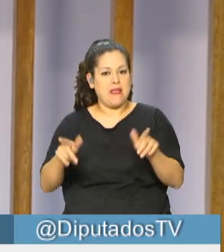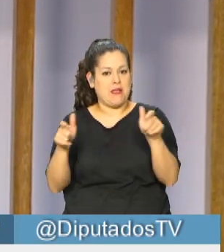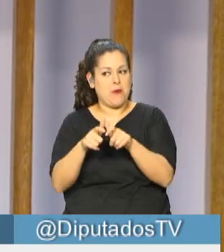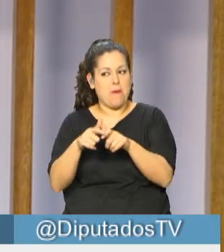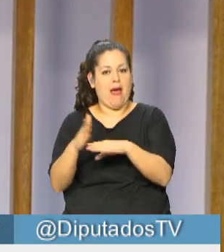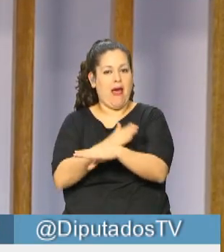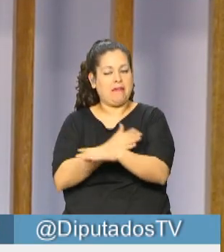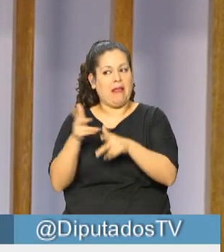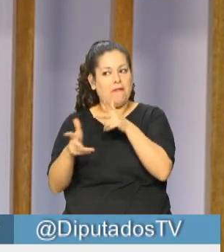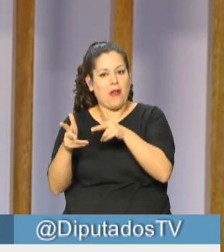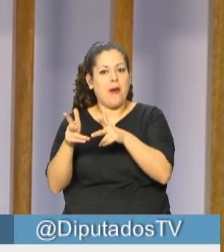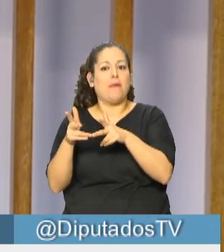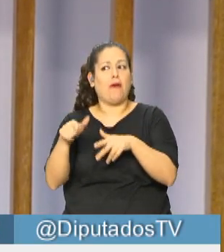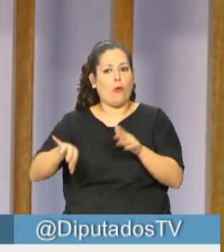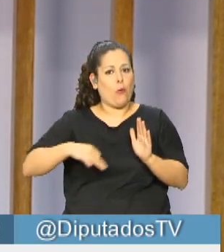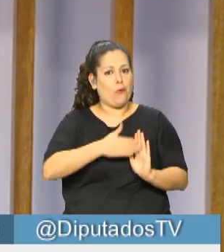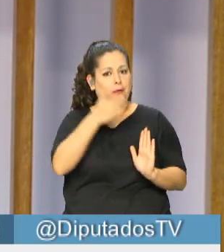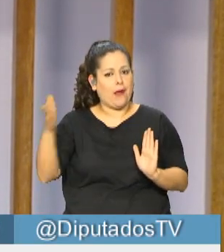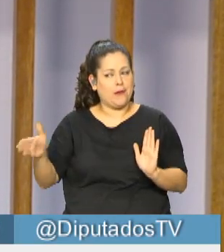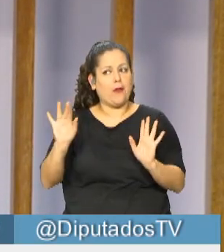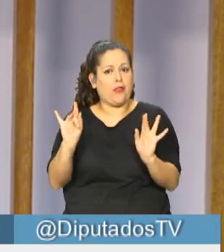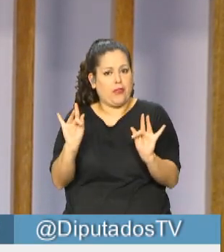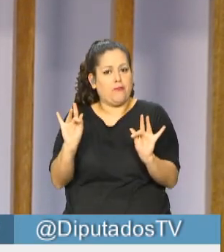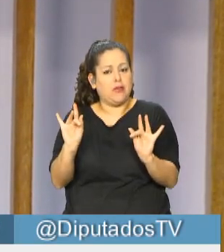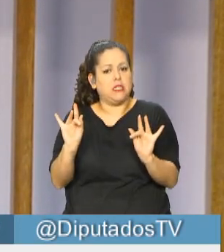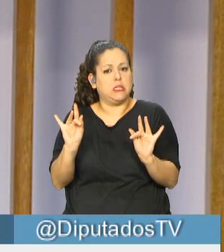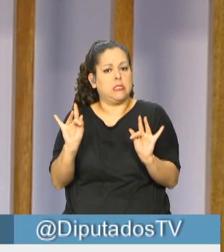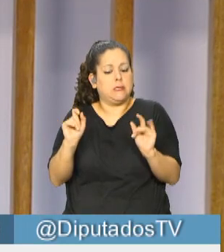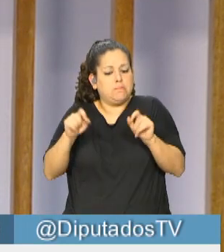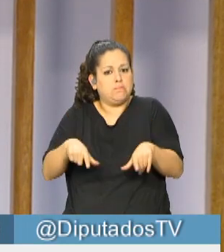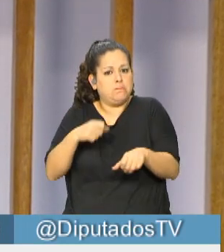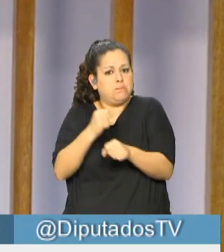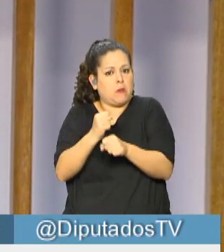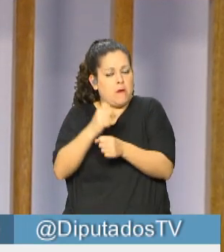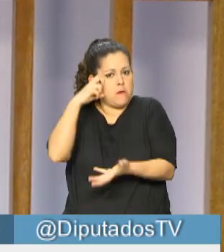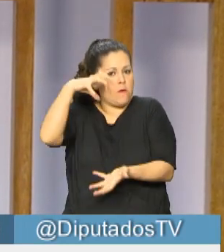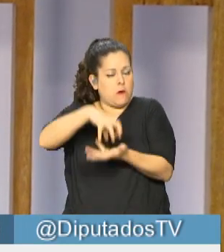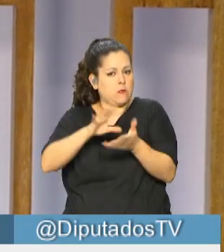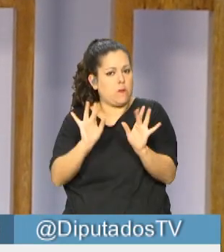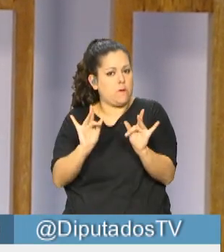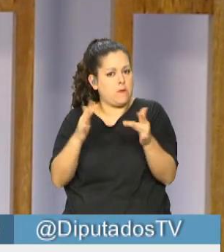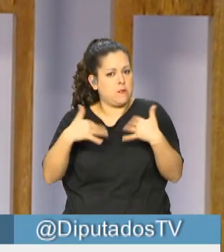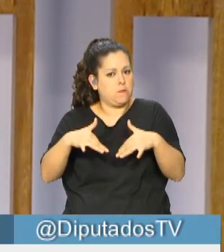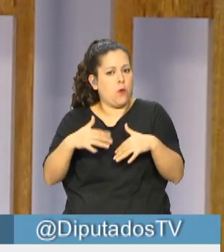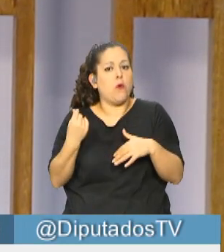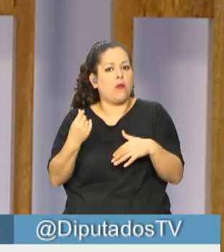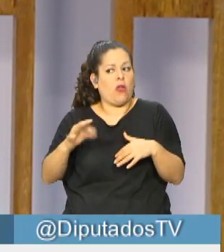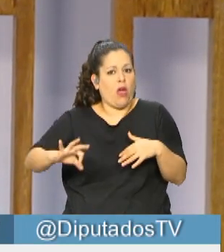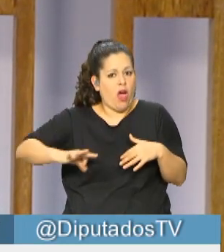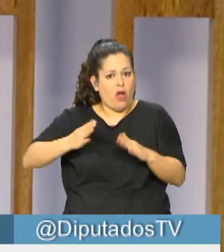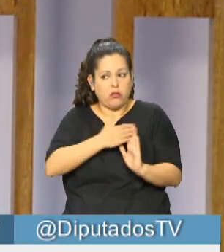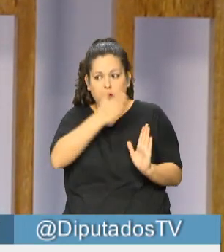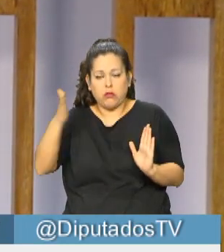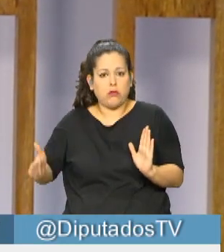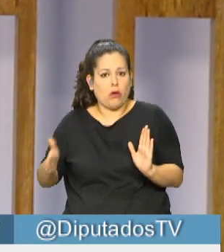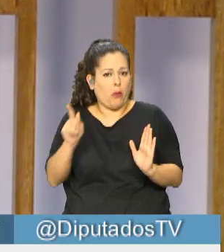año complejo para el funcionamiento del Congreso, porque ha sido un año que hemos tenido todos los meses elecciones. Por